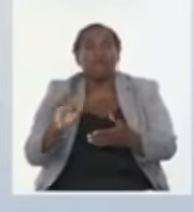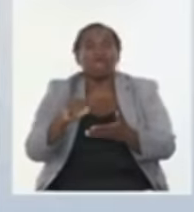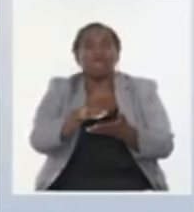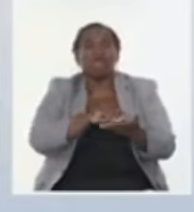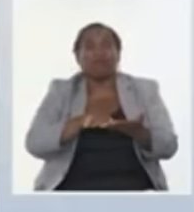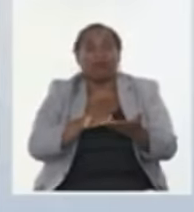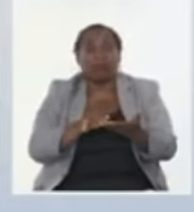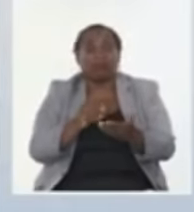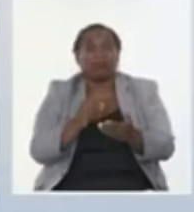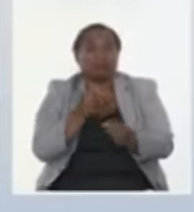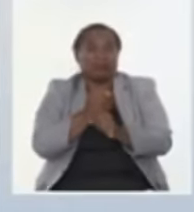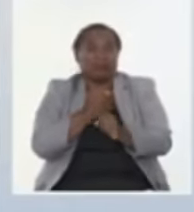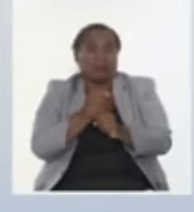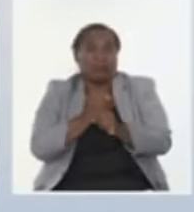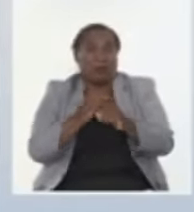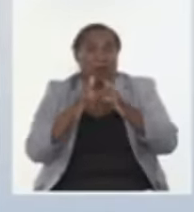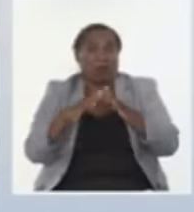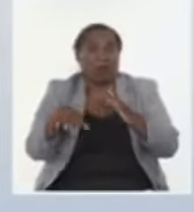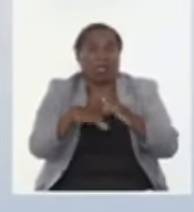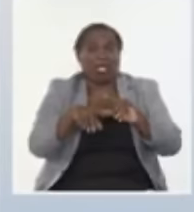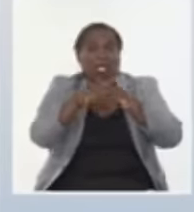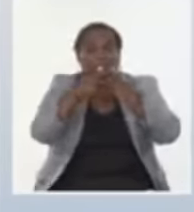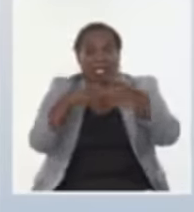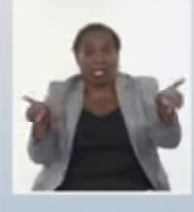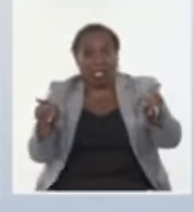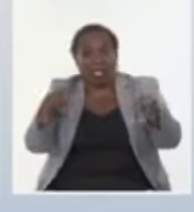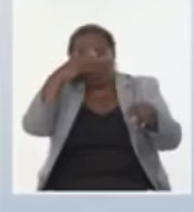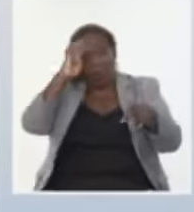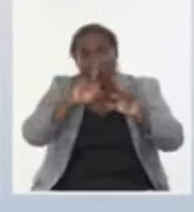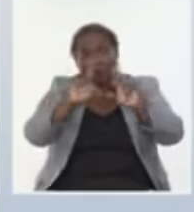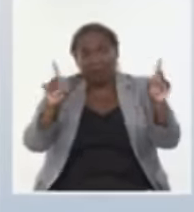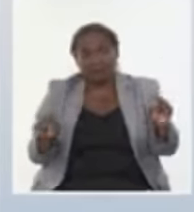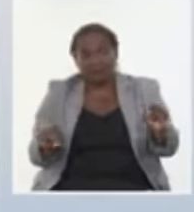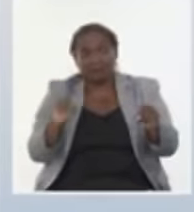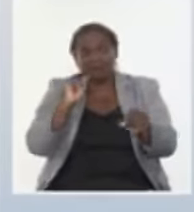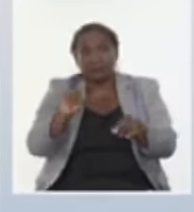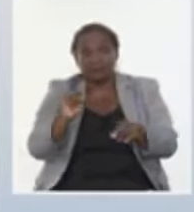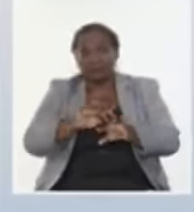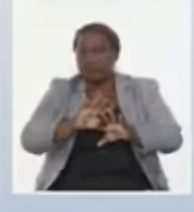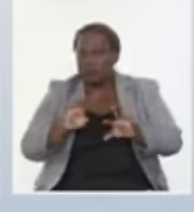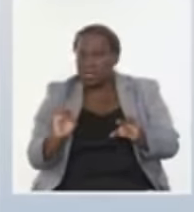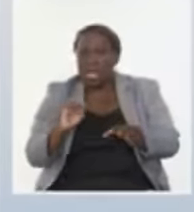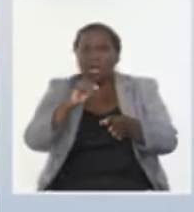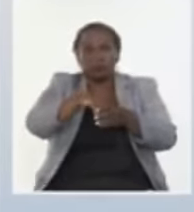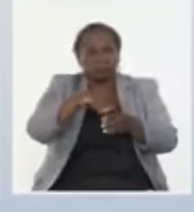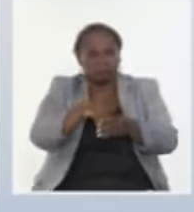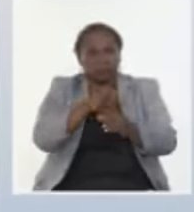en las comunidades, en todo el país. A través de las cuales ya se han incorporado a trabajar